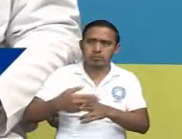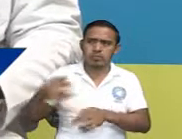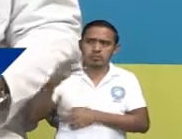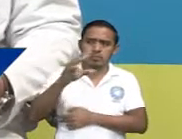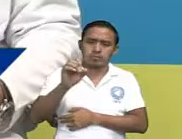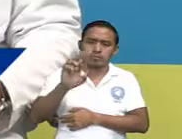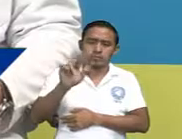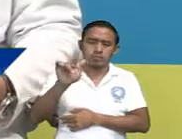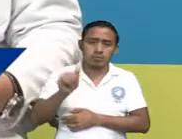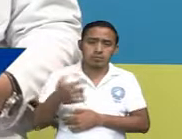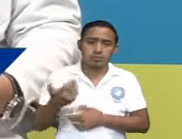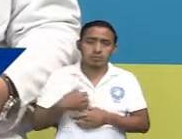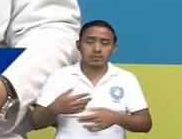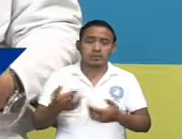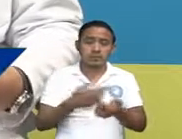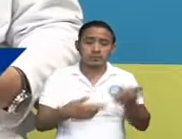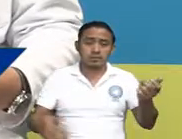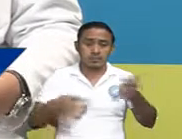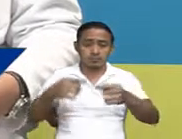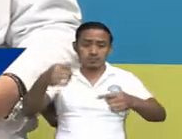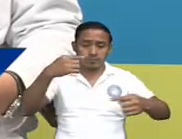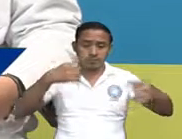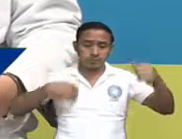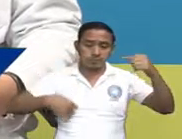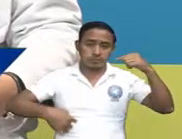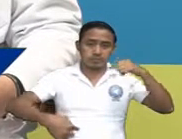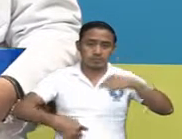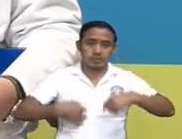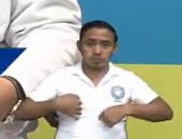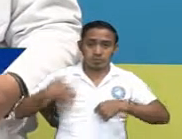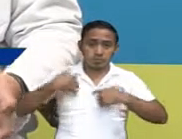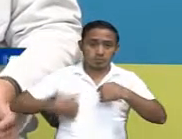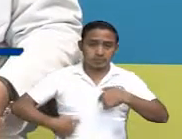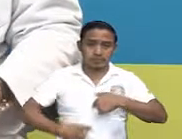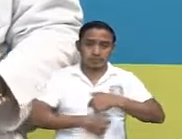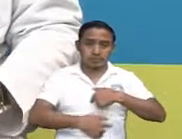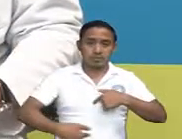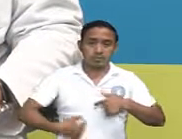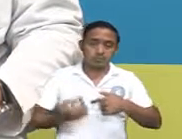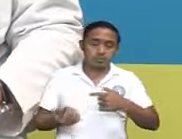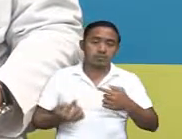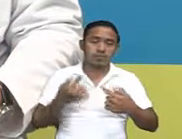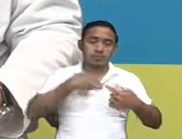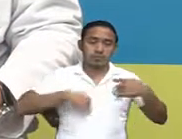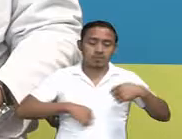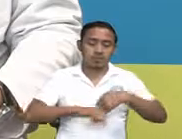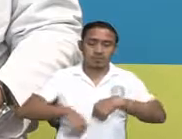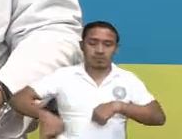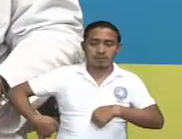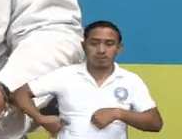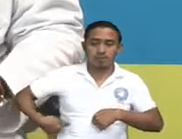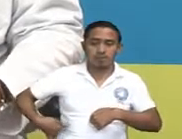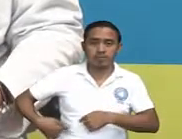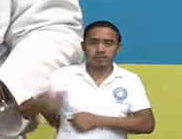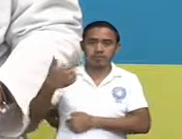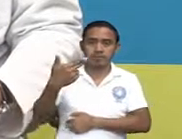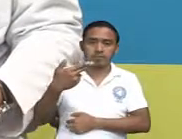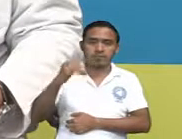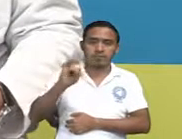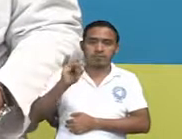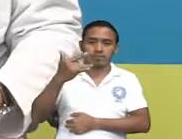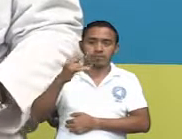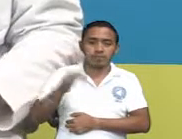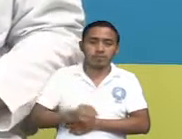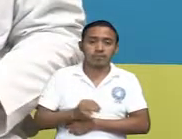es la que recoge la sangre de todo el sistema gastrointestinal y la deriva hacia el hígado. Cuando hay problemas hepáticos